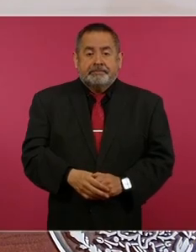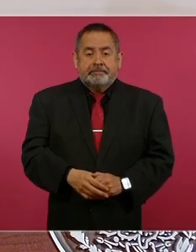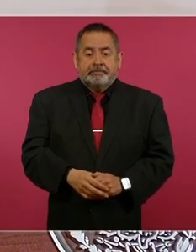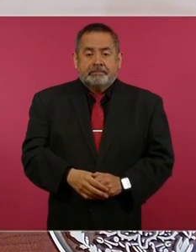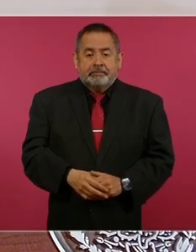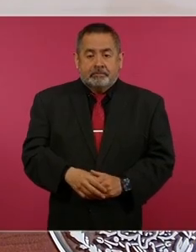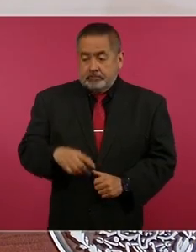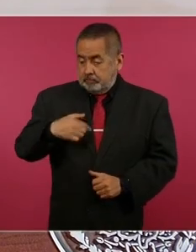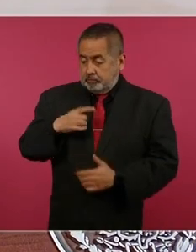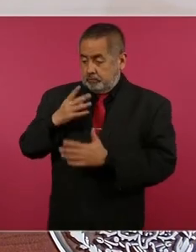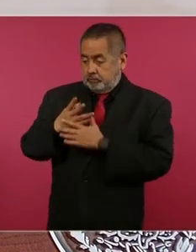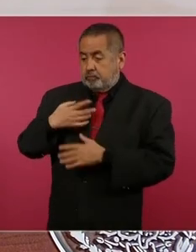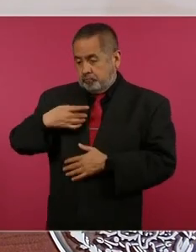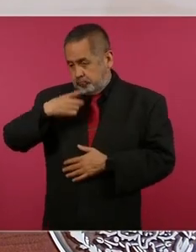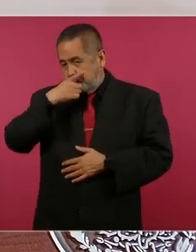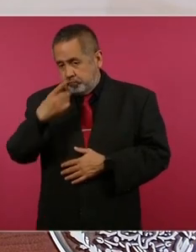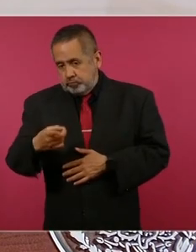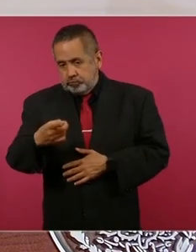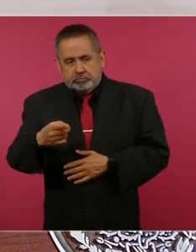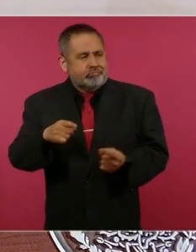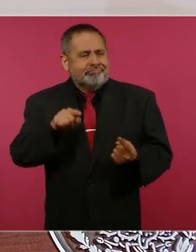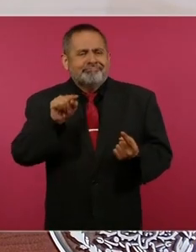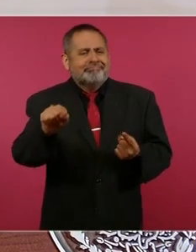no lo digo yo,